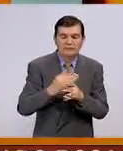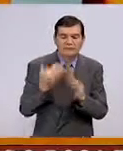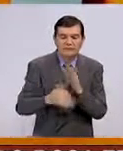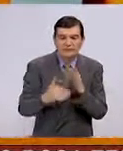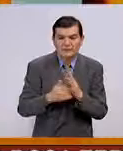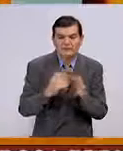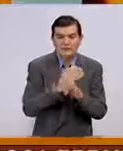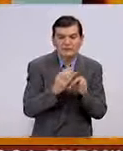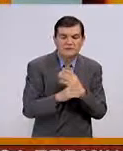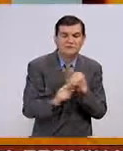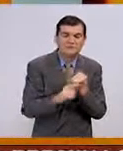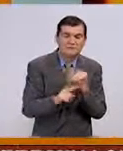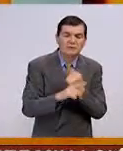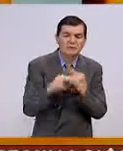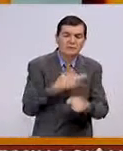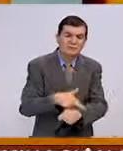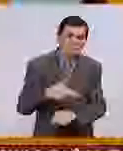y la manera de solucionarlo